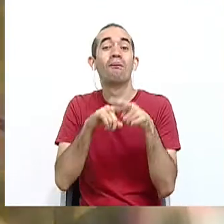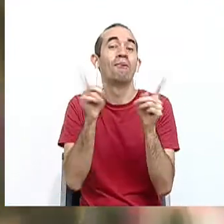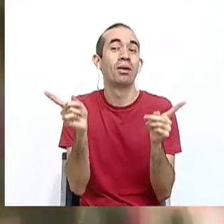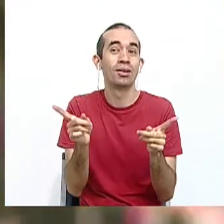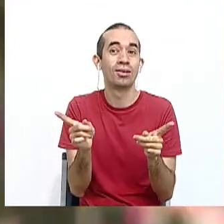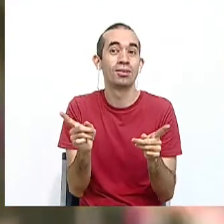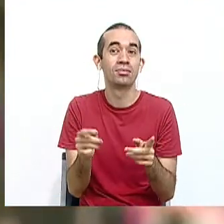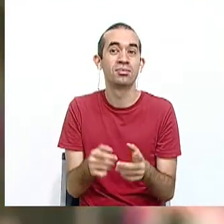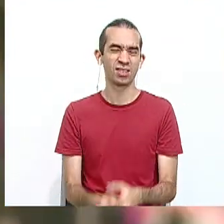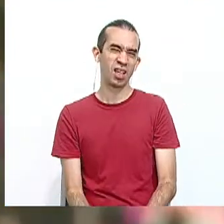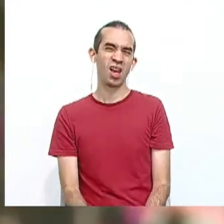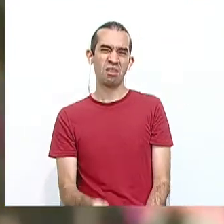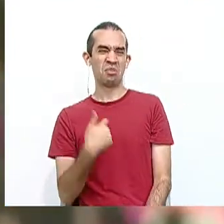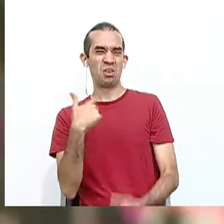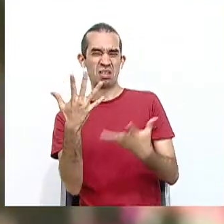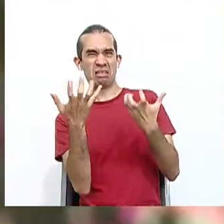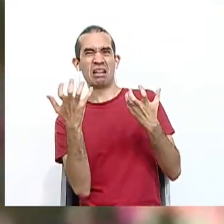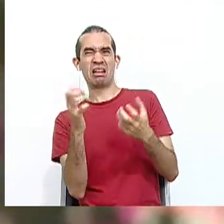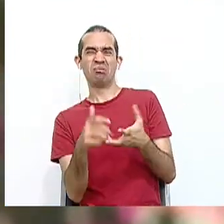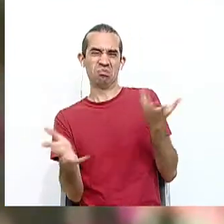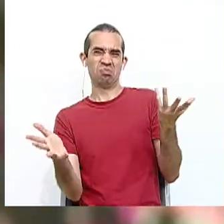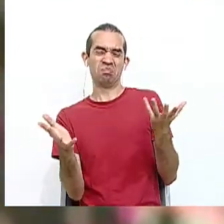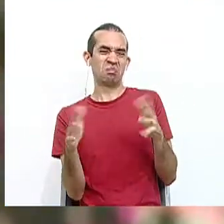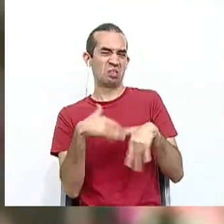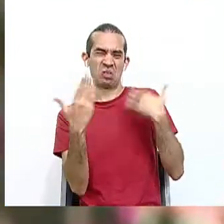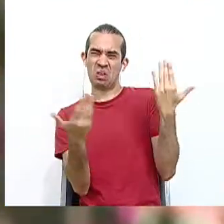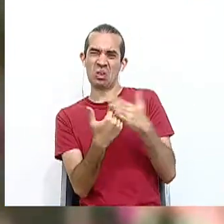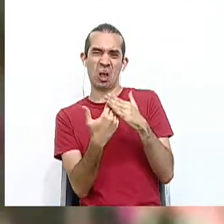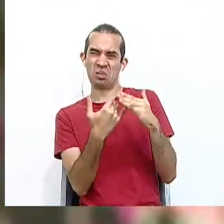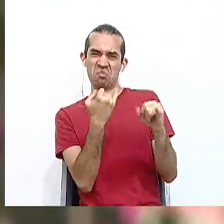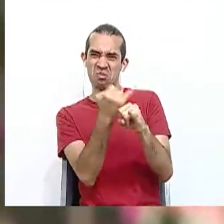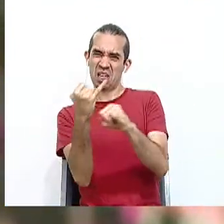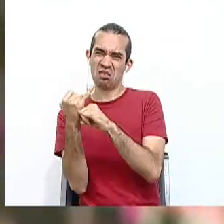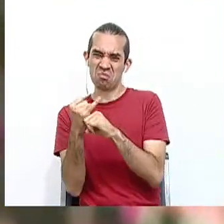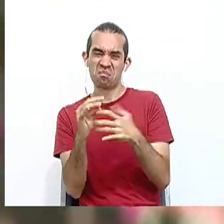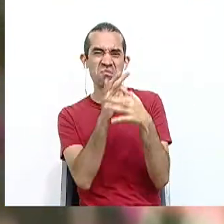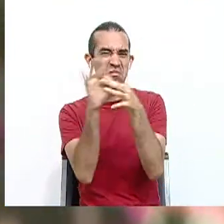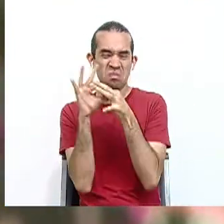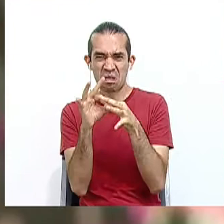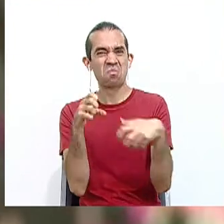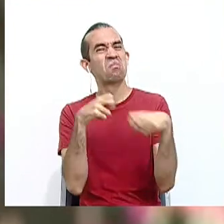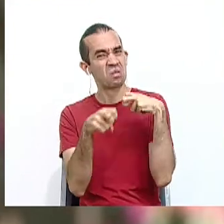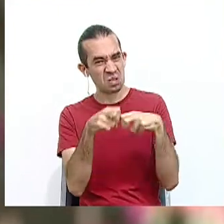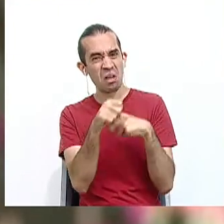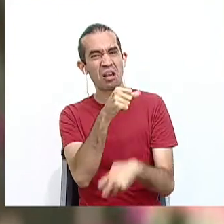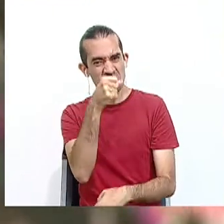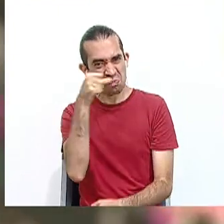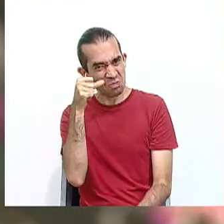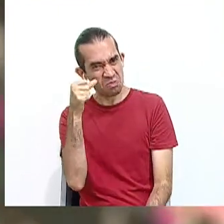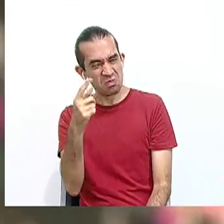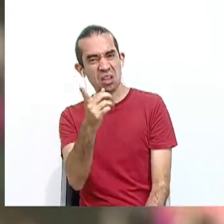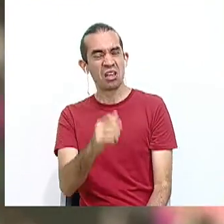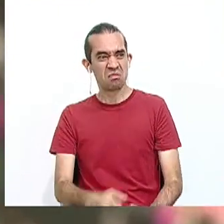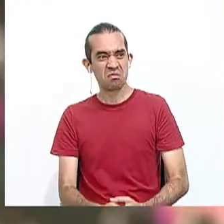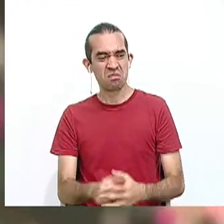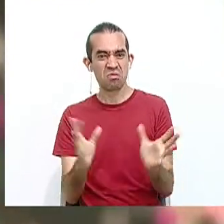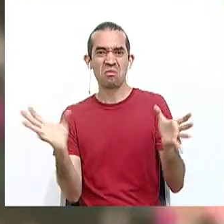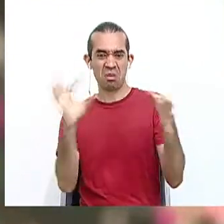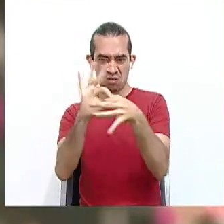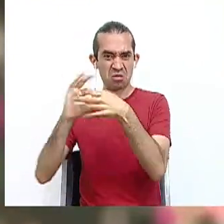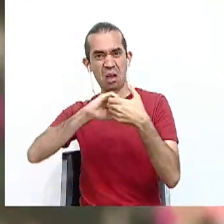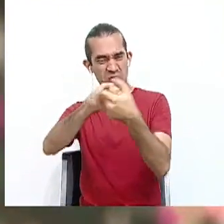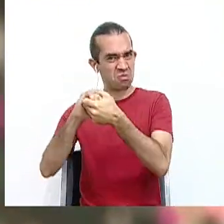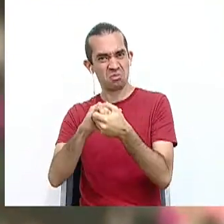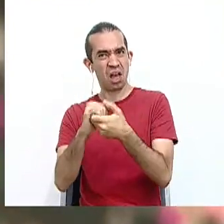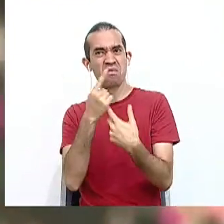quisiera que todas estas entidades que están relacionadas con este problema de la adicción nos uniéramos y se